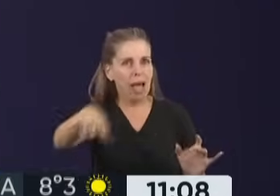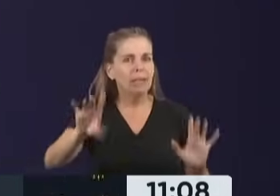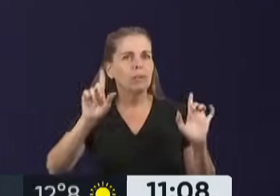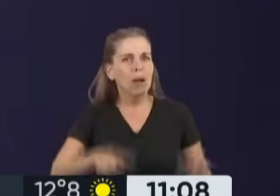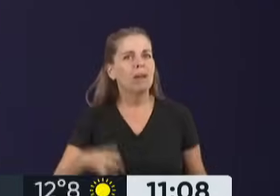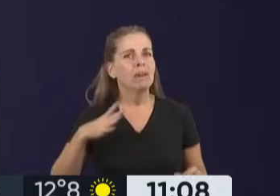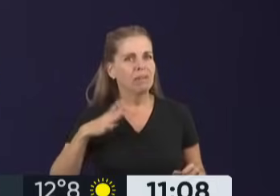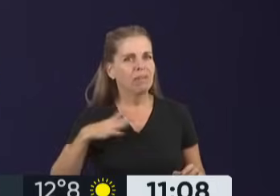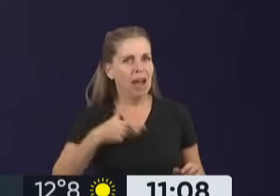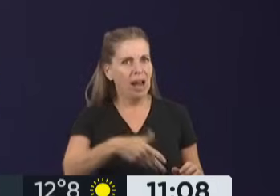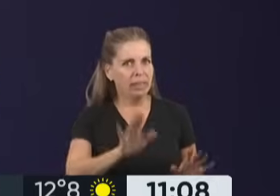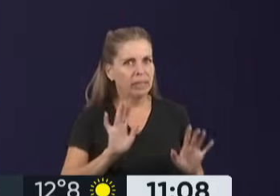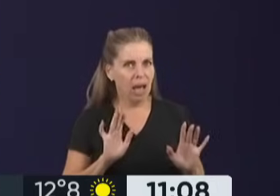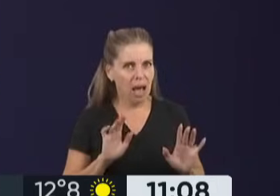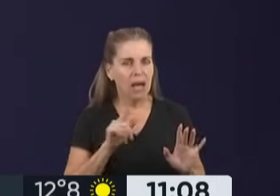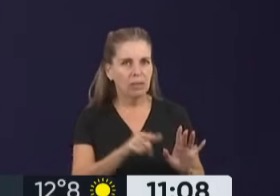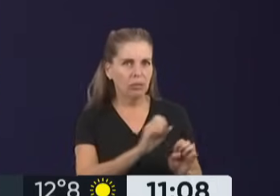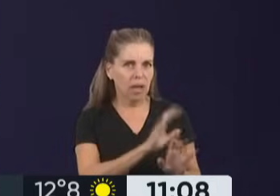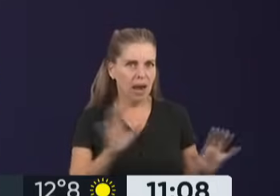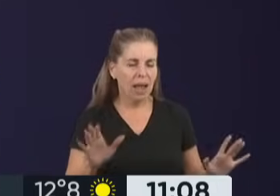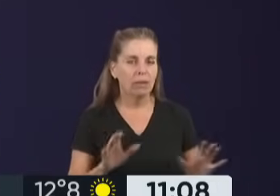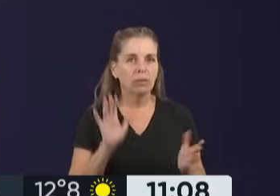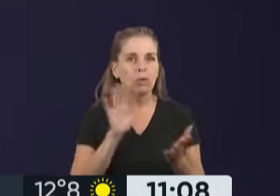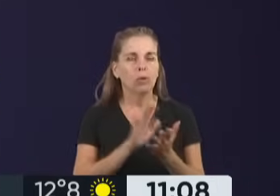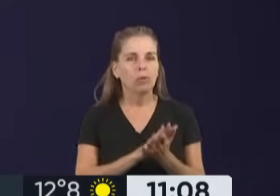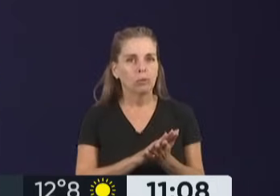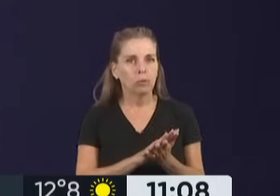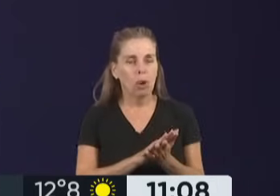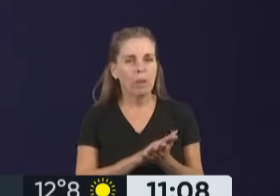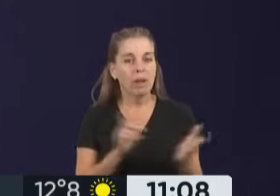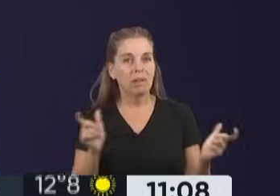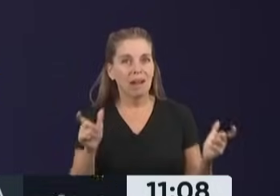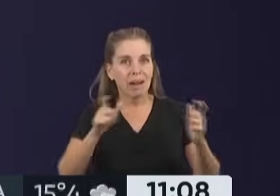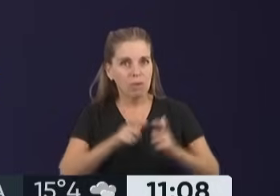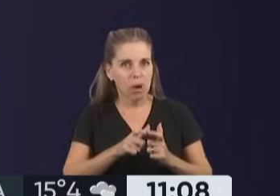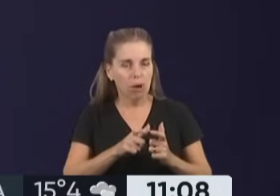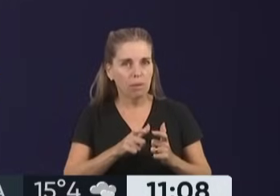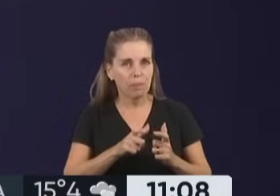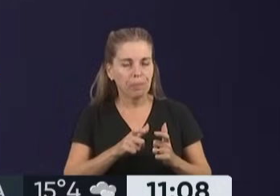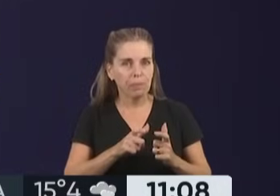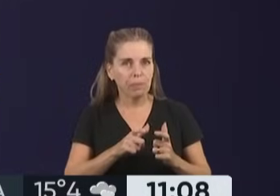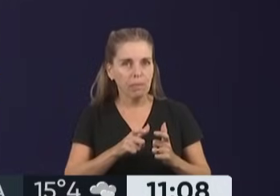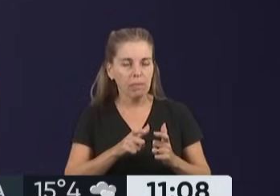todavía. Vale esa aclaración. Con respecto a la reunión con los